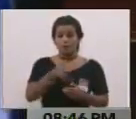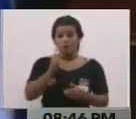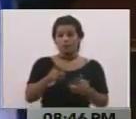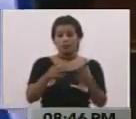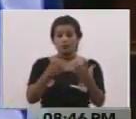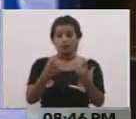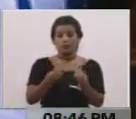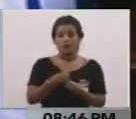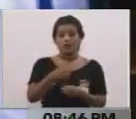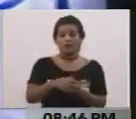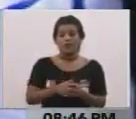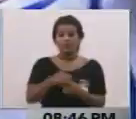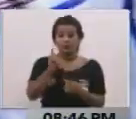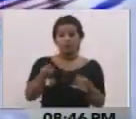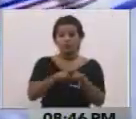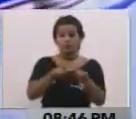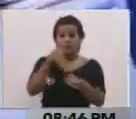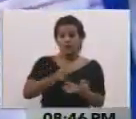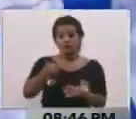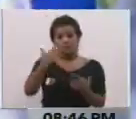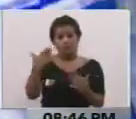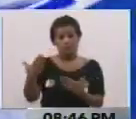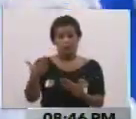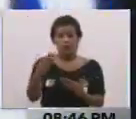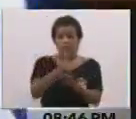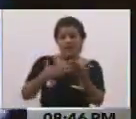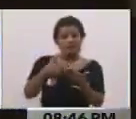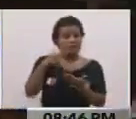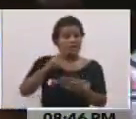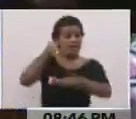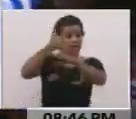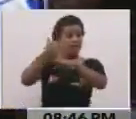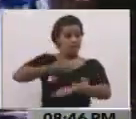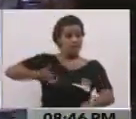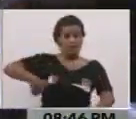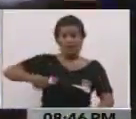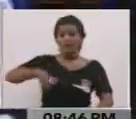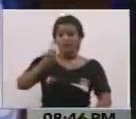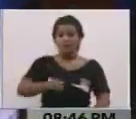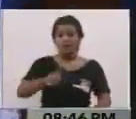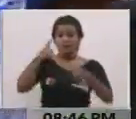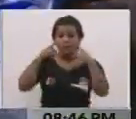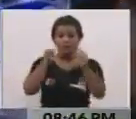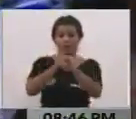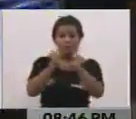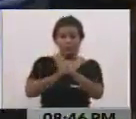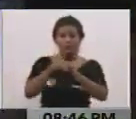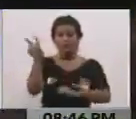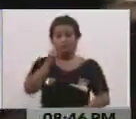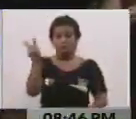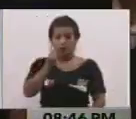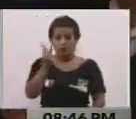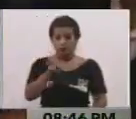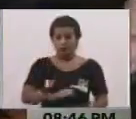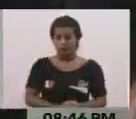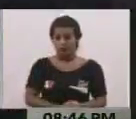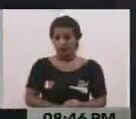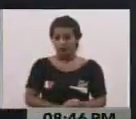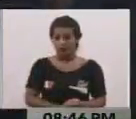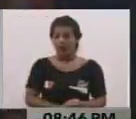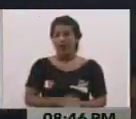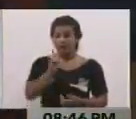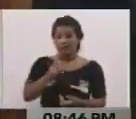Estado, por parte del jefe de Estado venezolano, a los atletas y deportistas venezolanos. Allí vemos